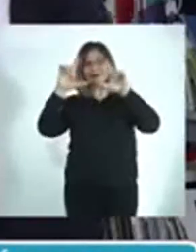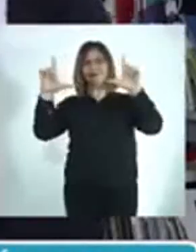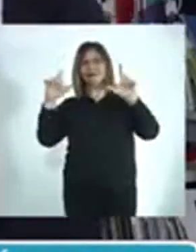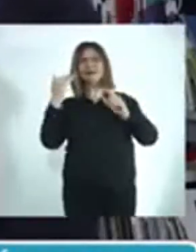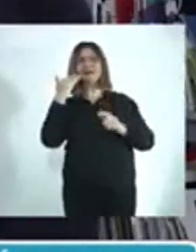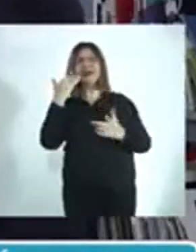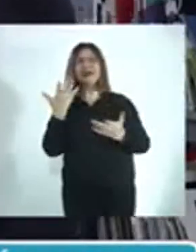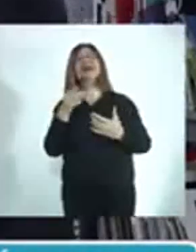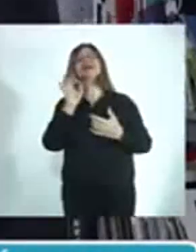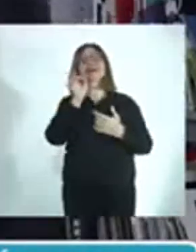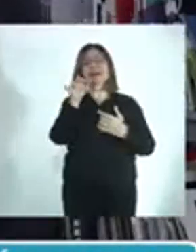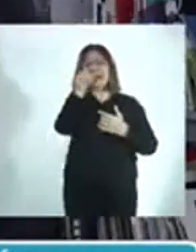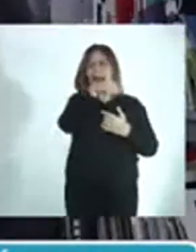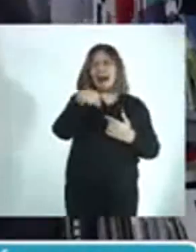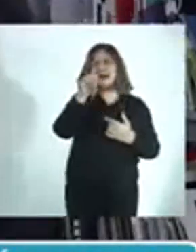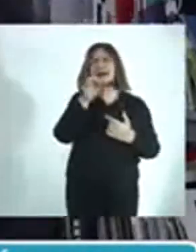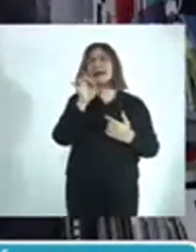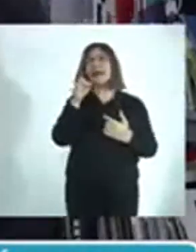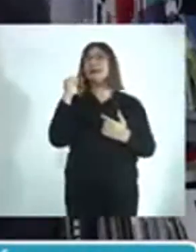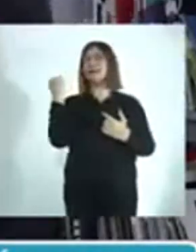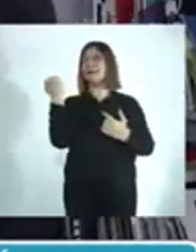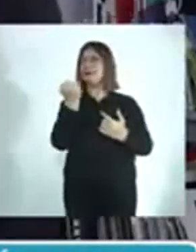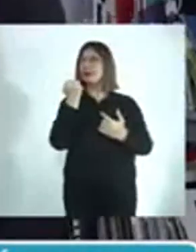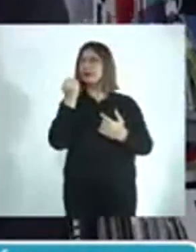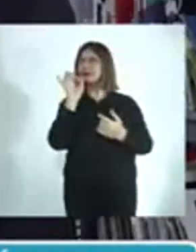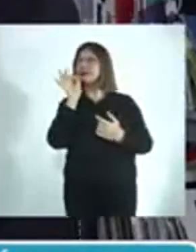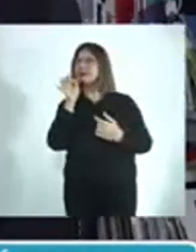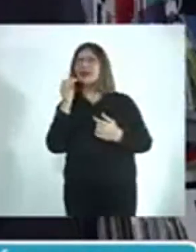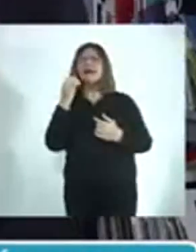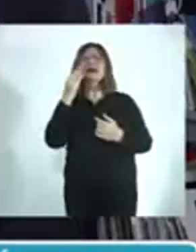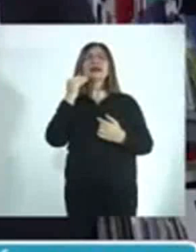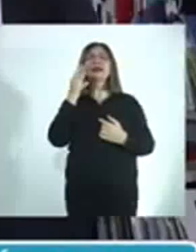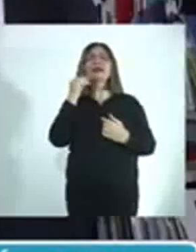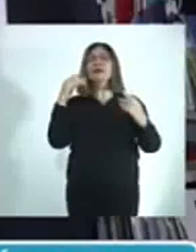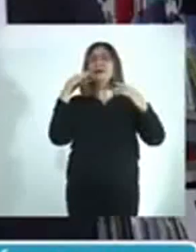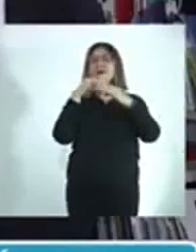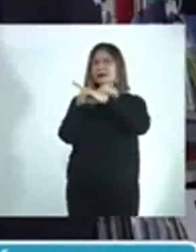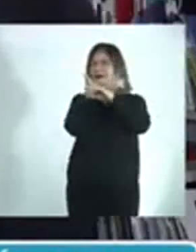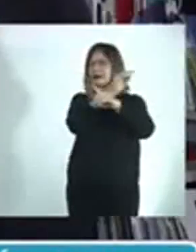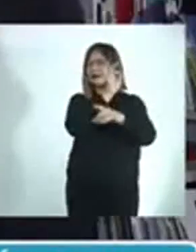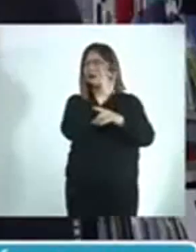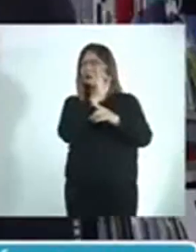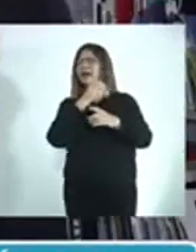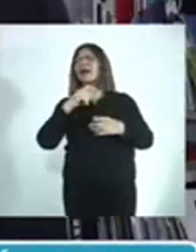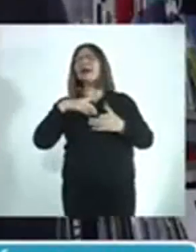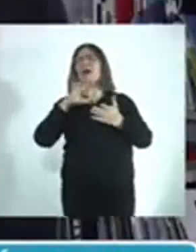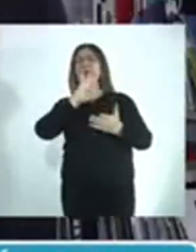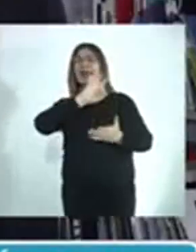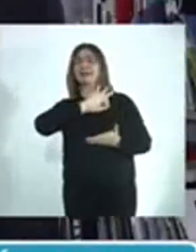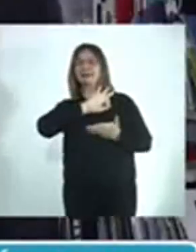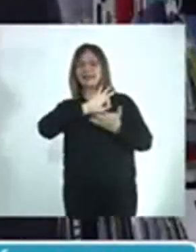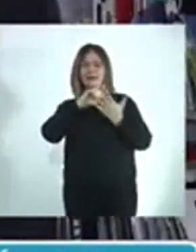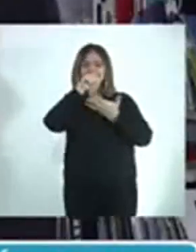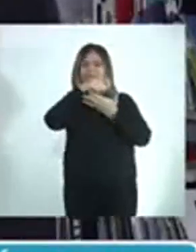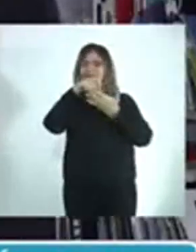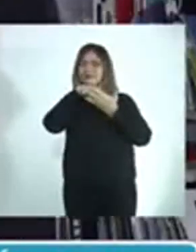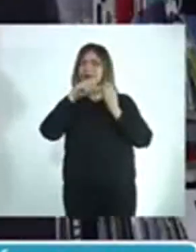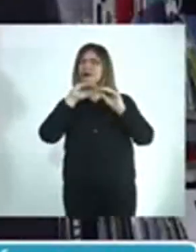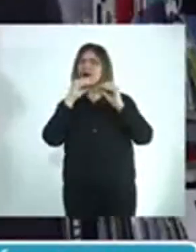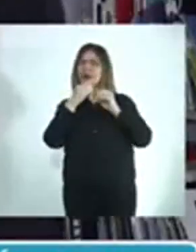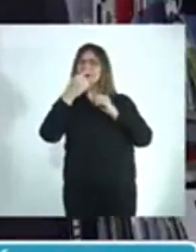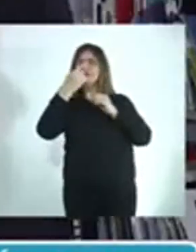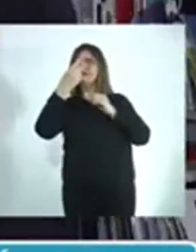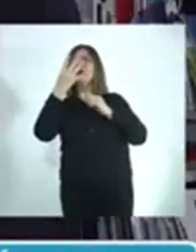muy importante para que después no haya inconvenientes. Exacto. Deben completar los 4 bloques anteriores. Así